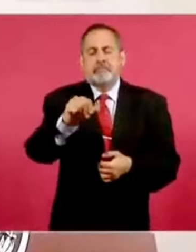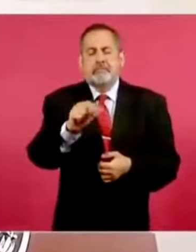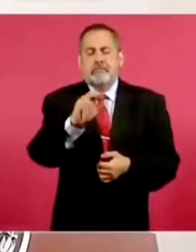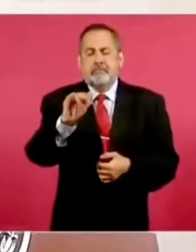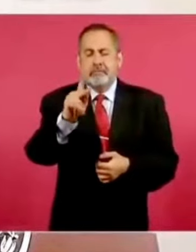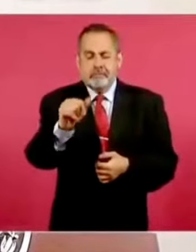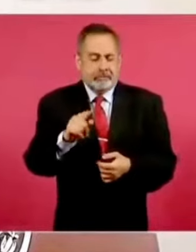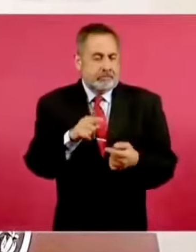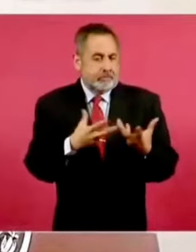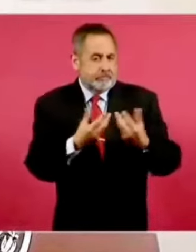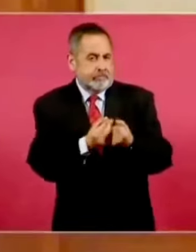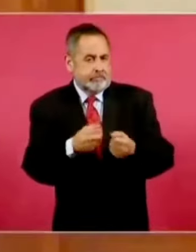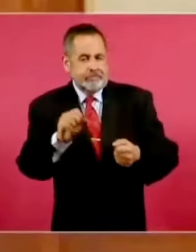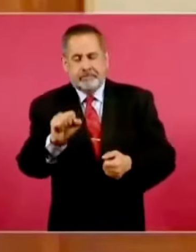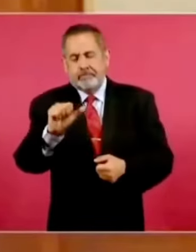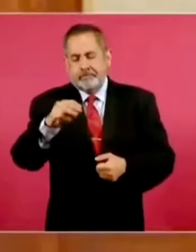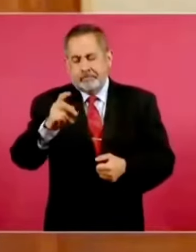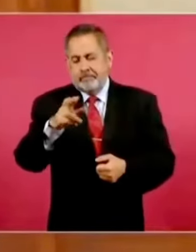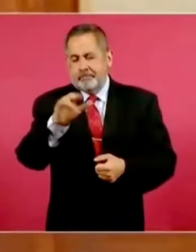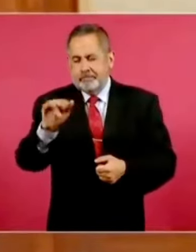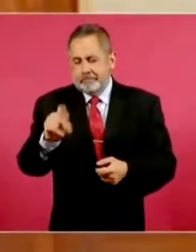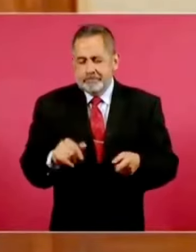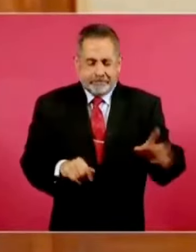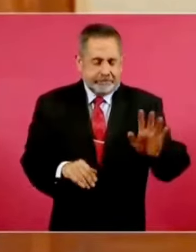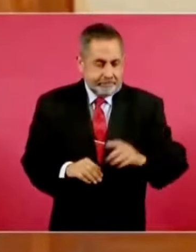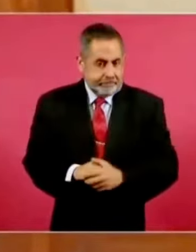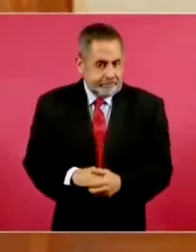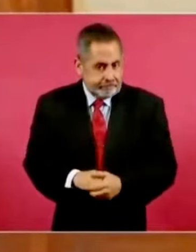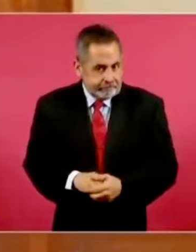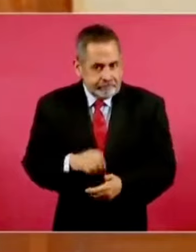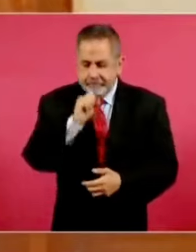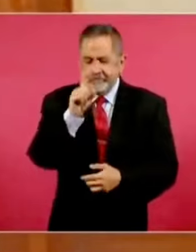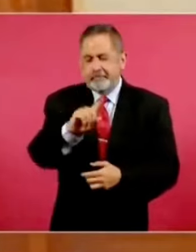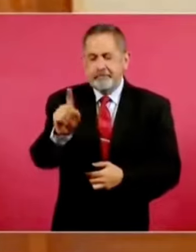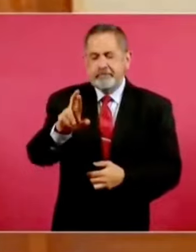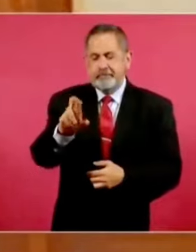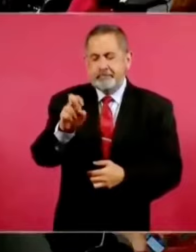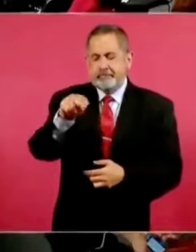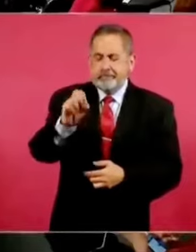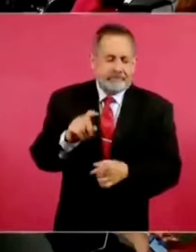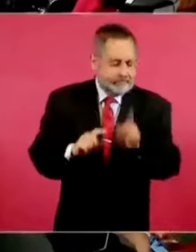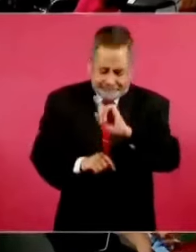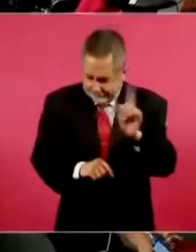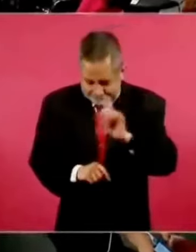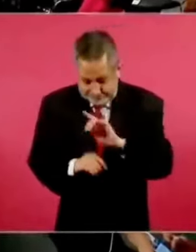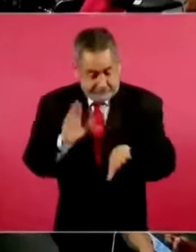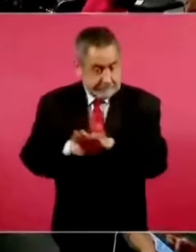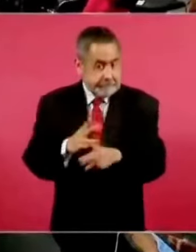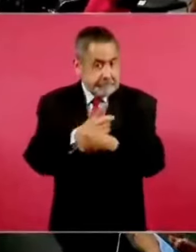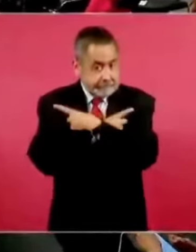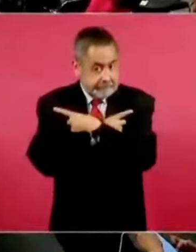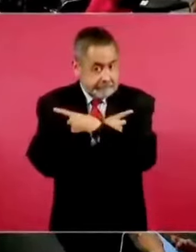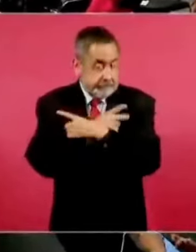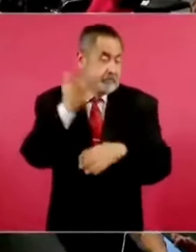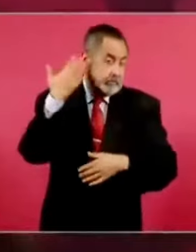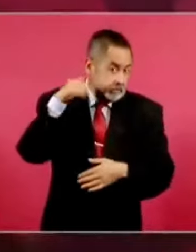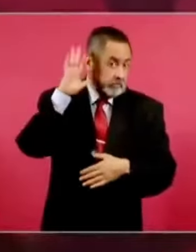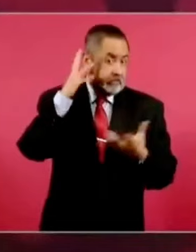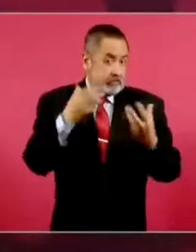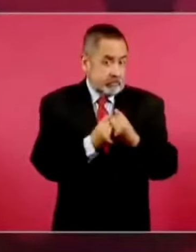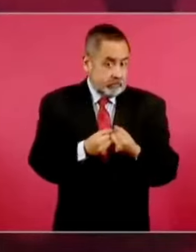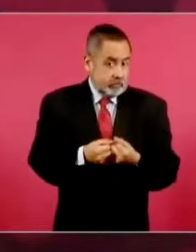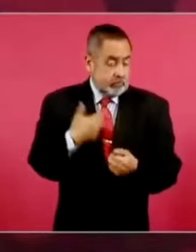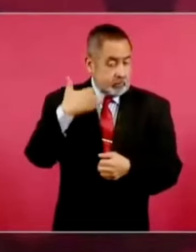el camarada Samarripa, no, tampoco René, no, René de los más decentes, y antes estuvo ahí un